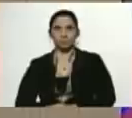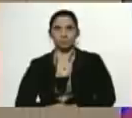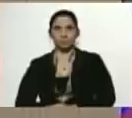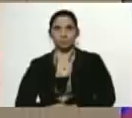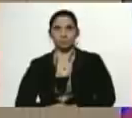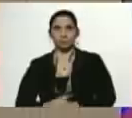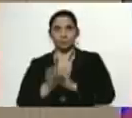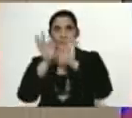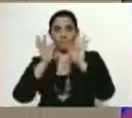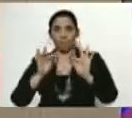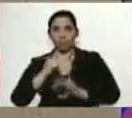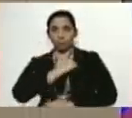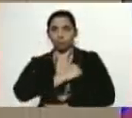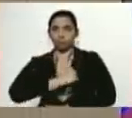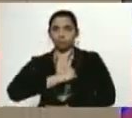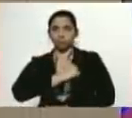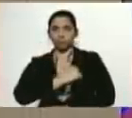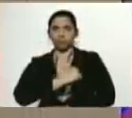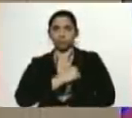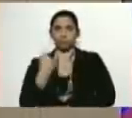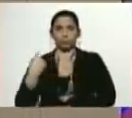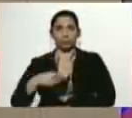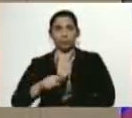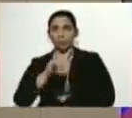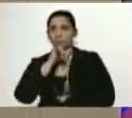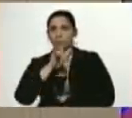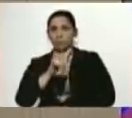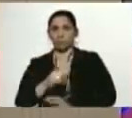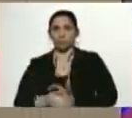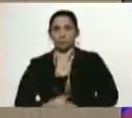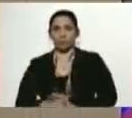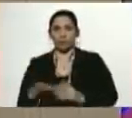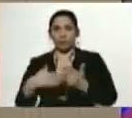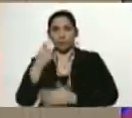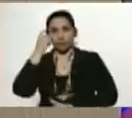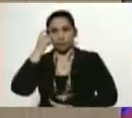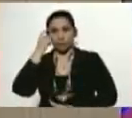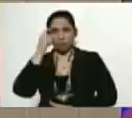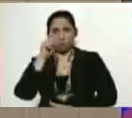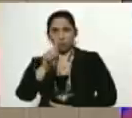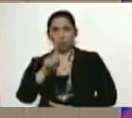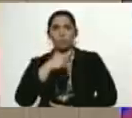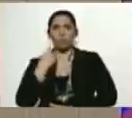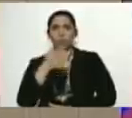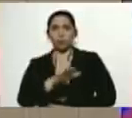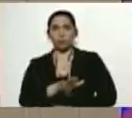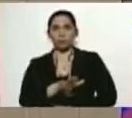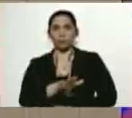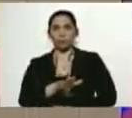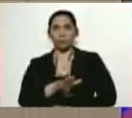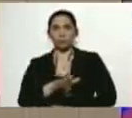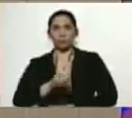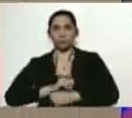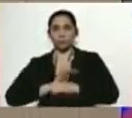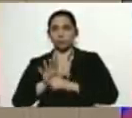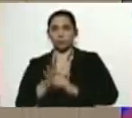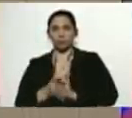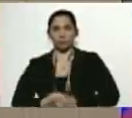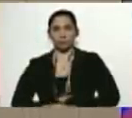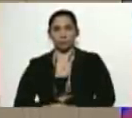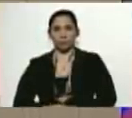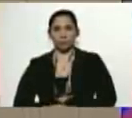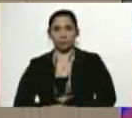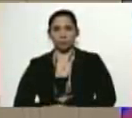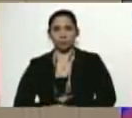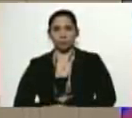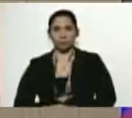De manera lamentable, tenemos que reportar a la fecha de hoy un fallecido por COVID-19,